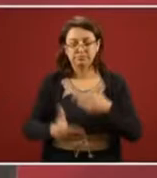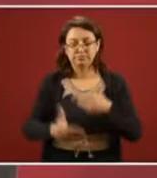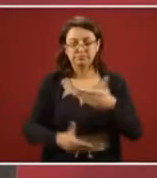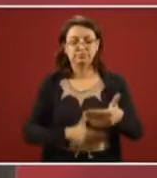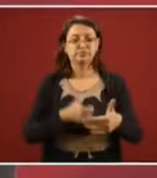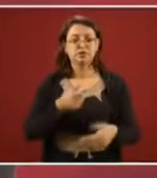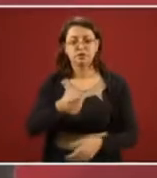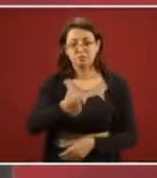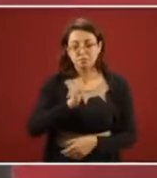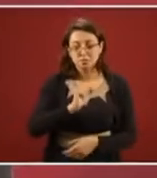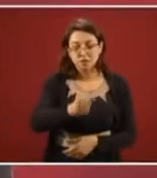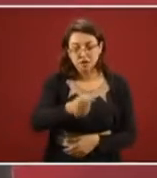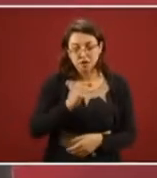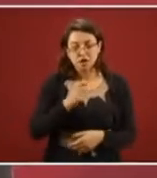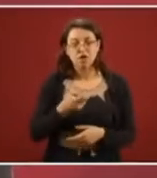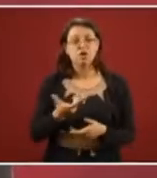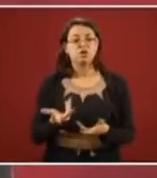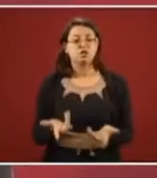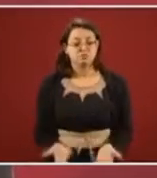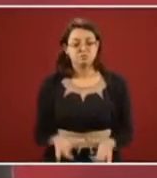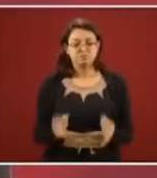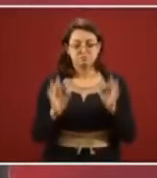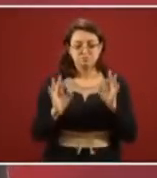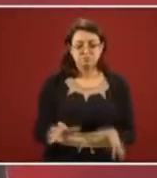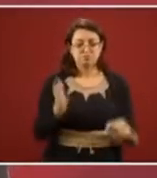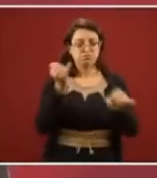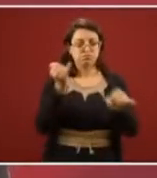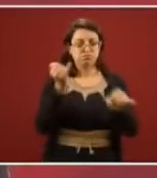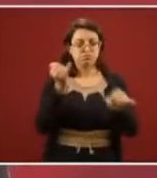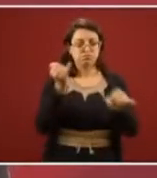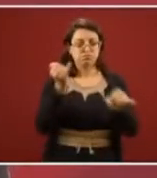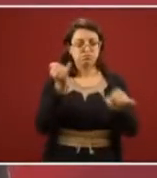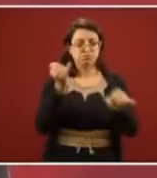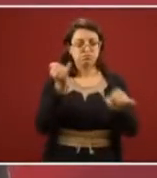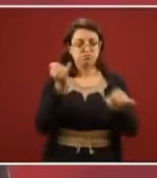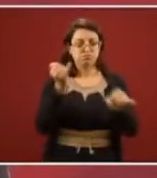y lograr la información